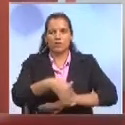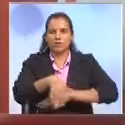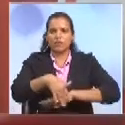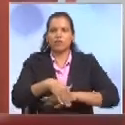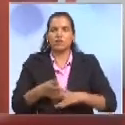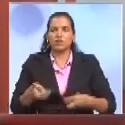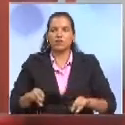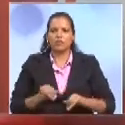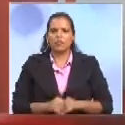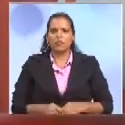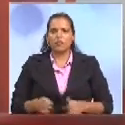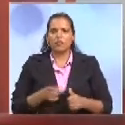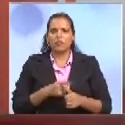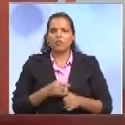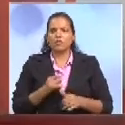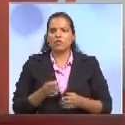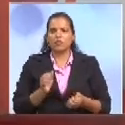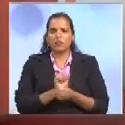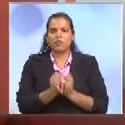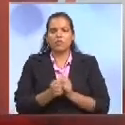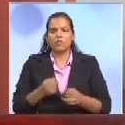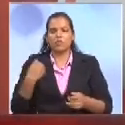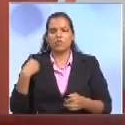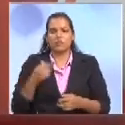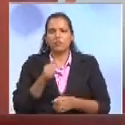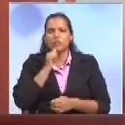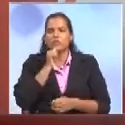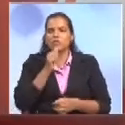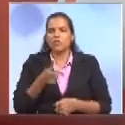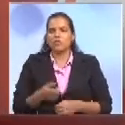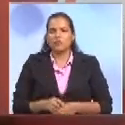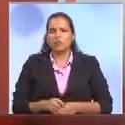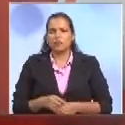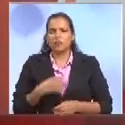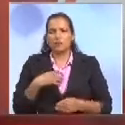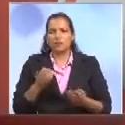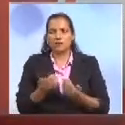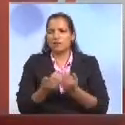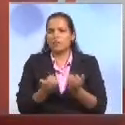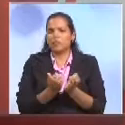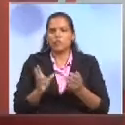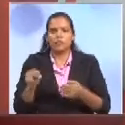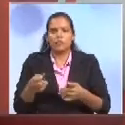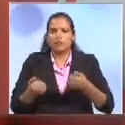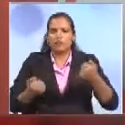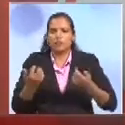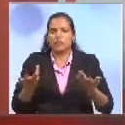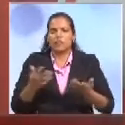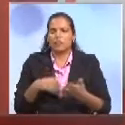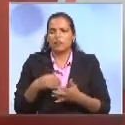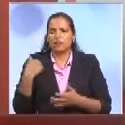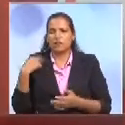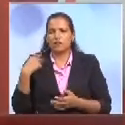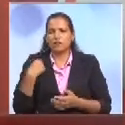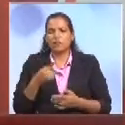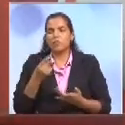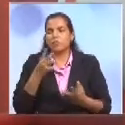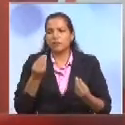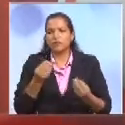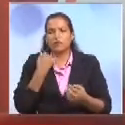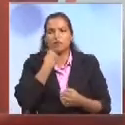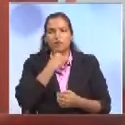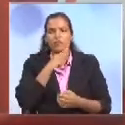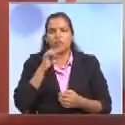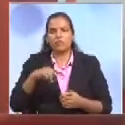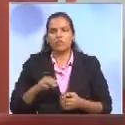y principalmente el del agua potable. La recolección de basura es casi nula, por cuanto se podría desatar una epidemia en cualquier